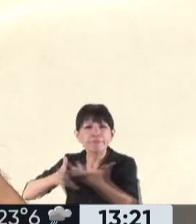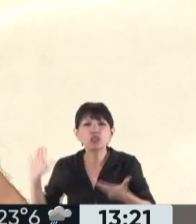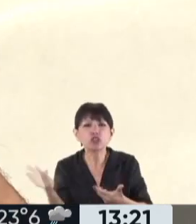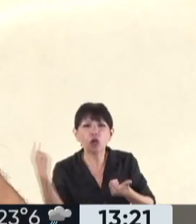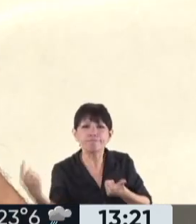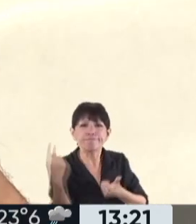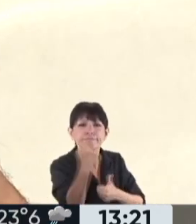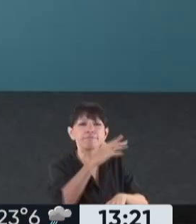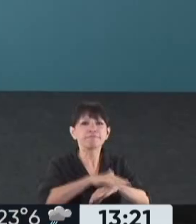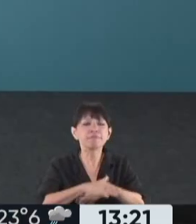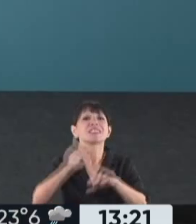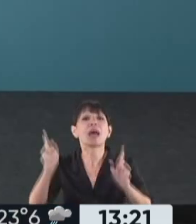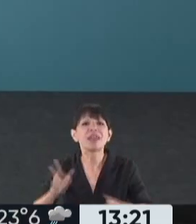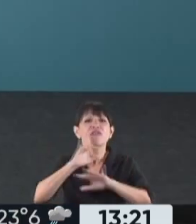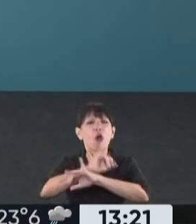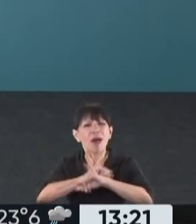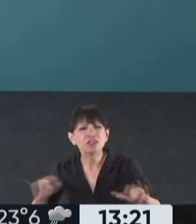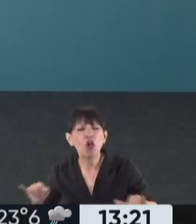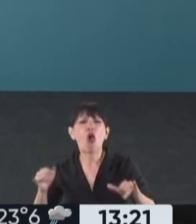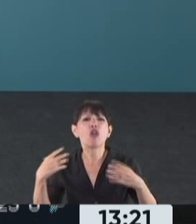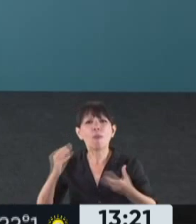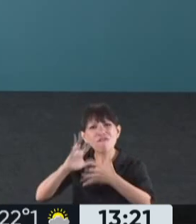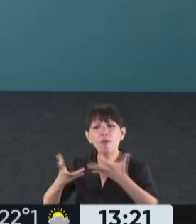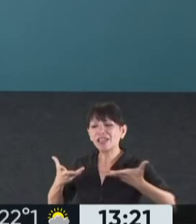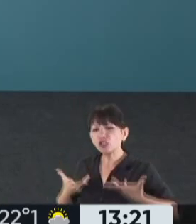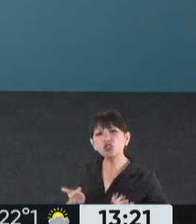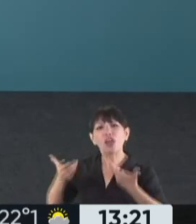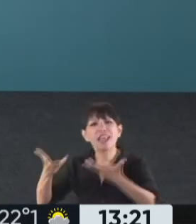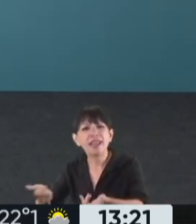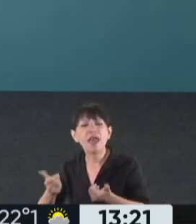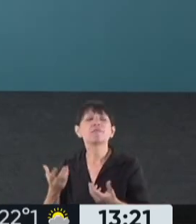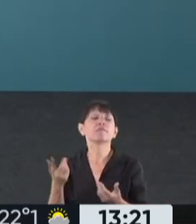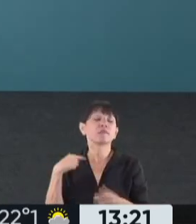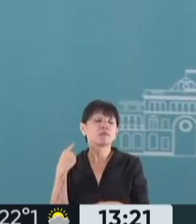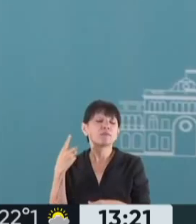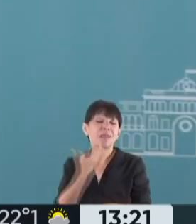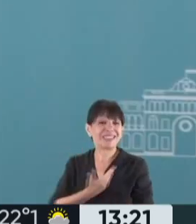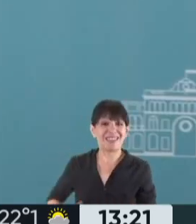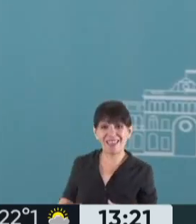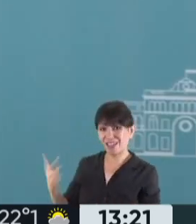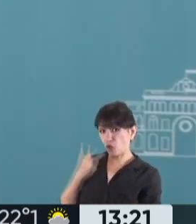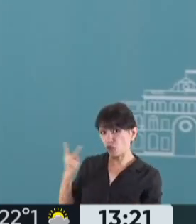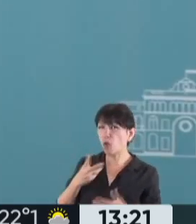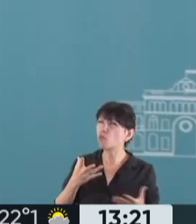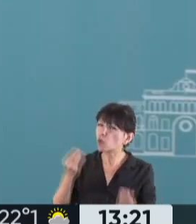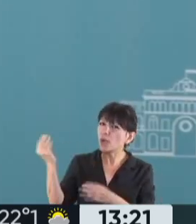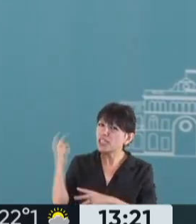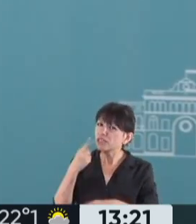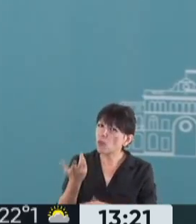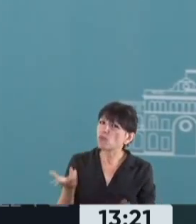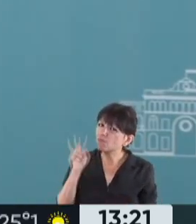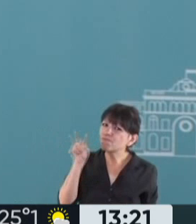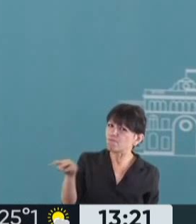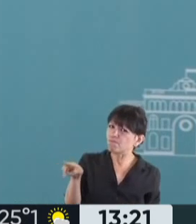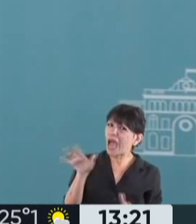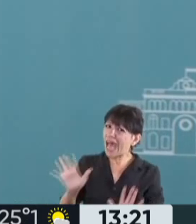y la información hasta la solidaridad. Nosotros muchas veces con el presidente solemos decir lo que tenemos para aprender, digamos, ¿no? Porque uno